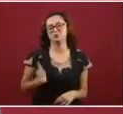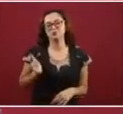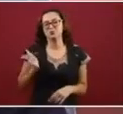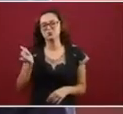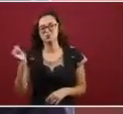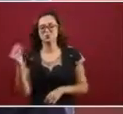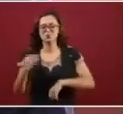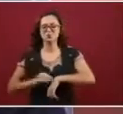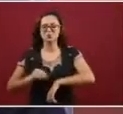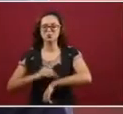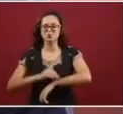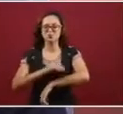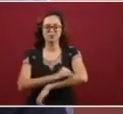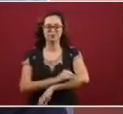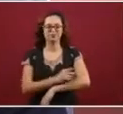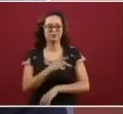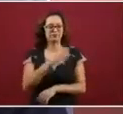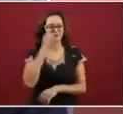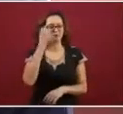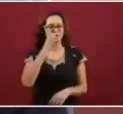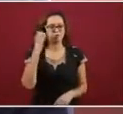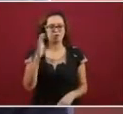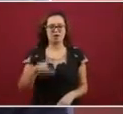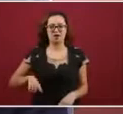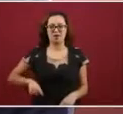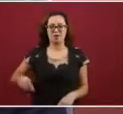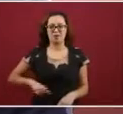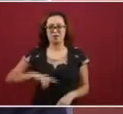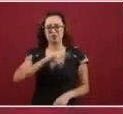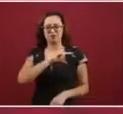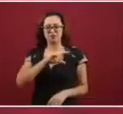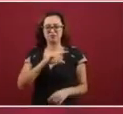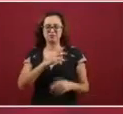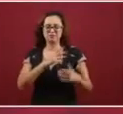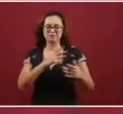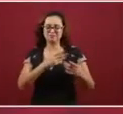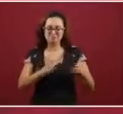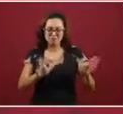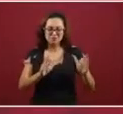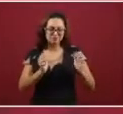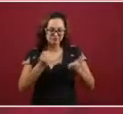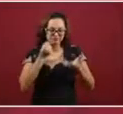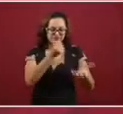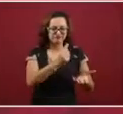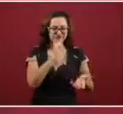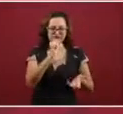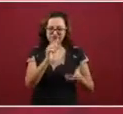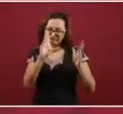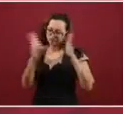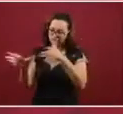para no invertir en la educación pública.